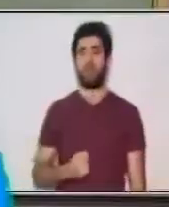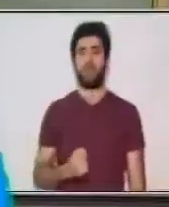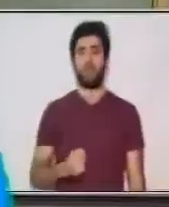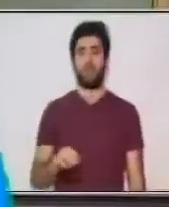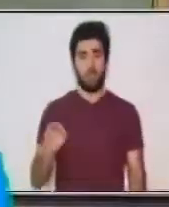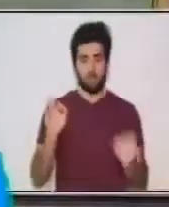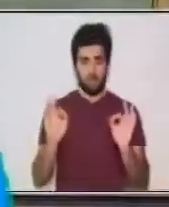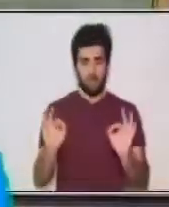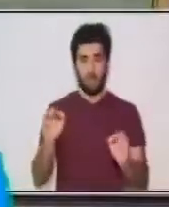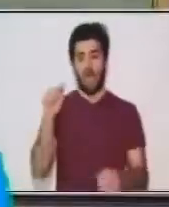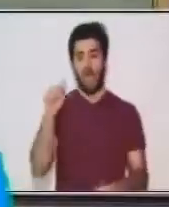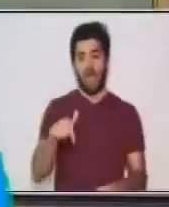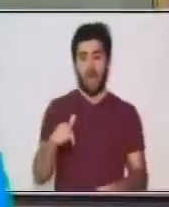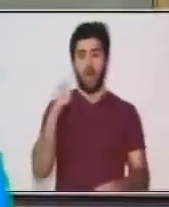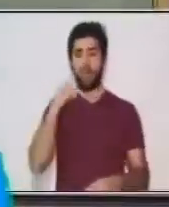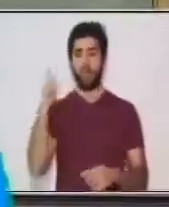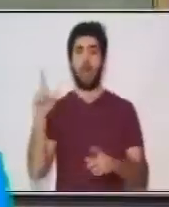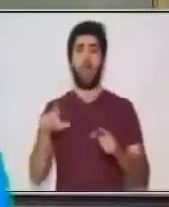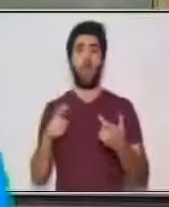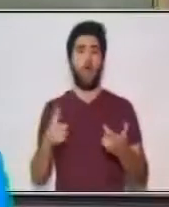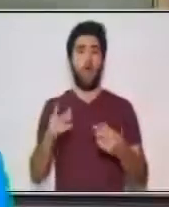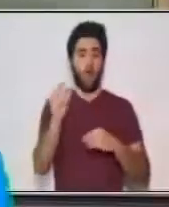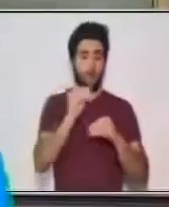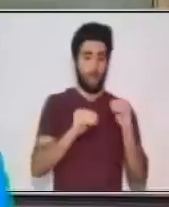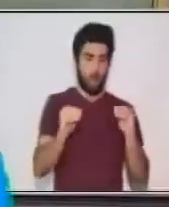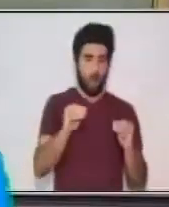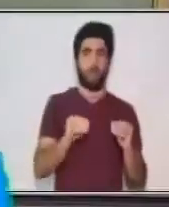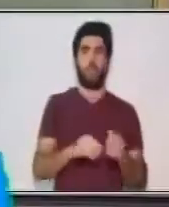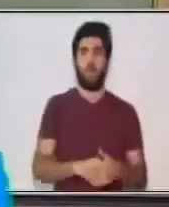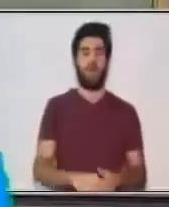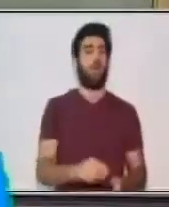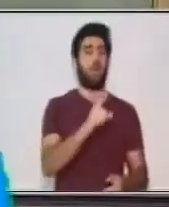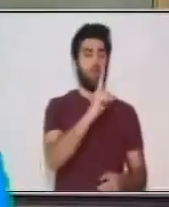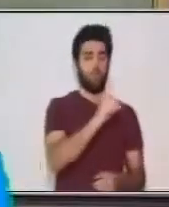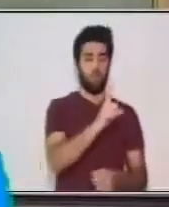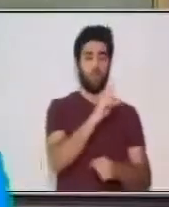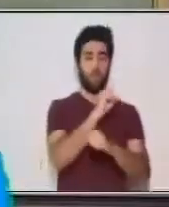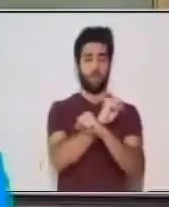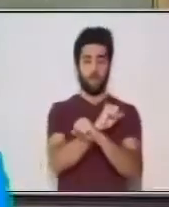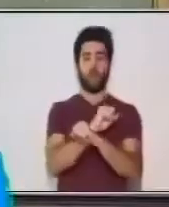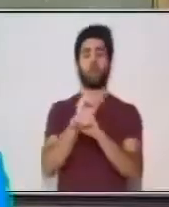Ahora veamos cómo va cambiando esto. 1 por 9